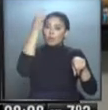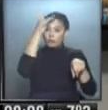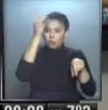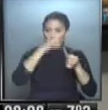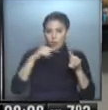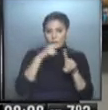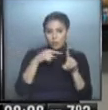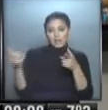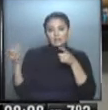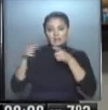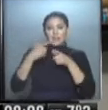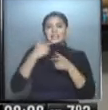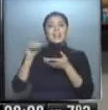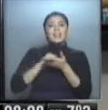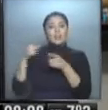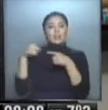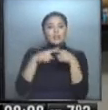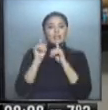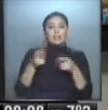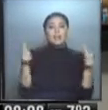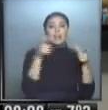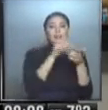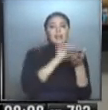sesión en la cámara de senadores y sesión en la cámara de diputados de la nación